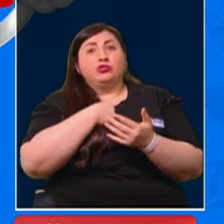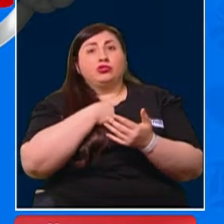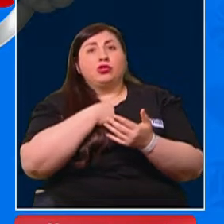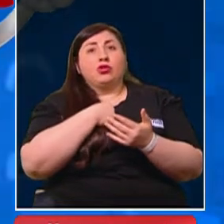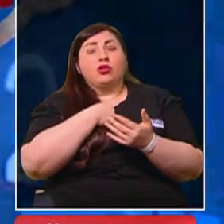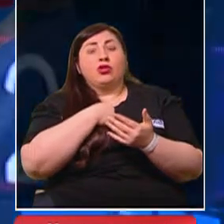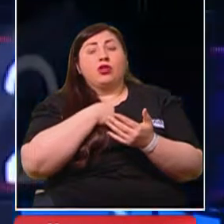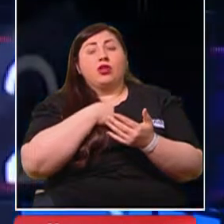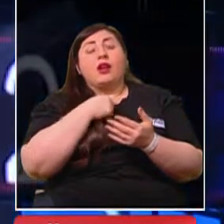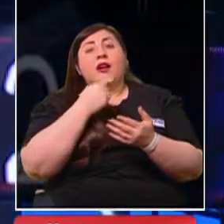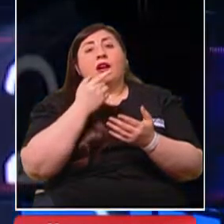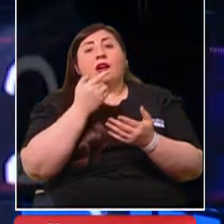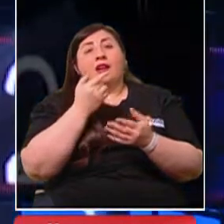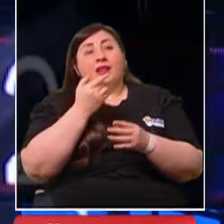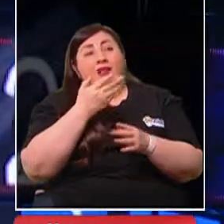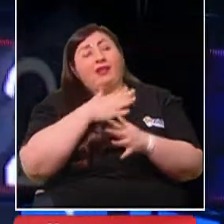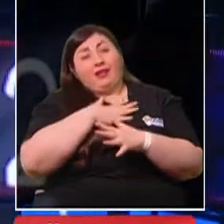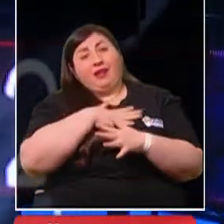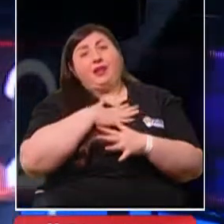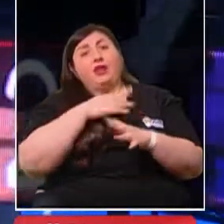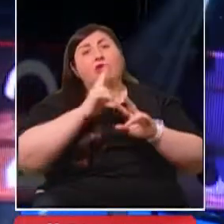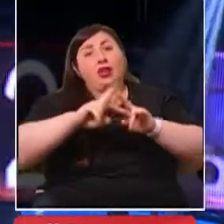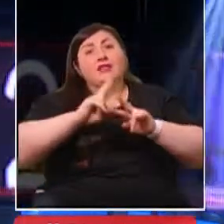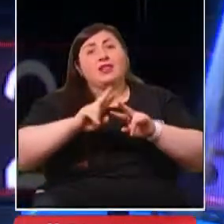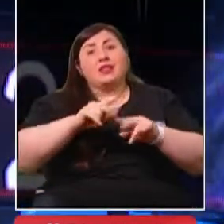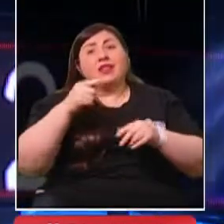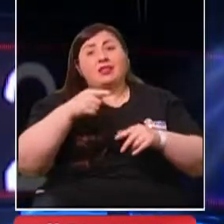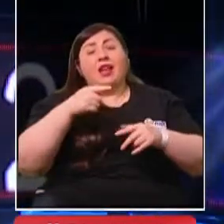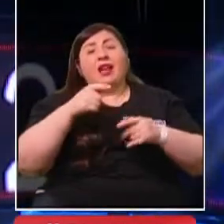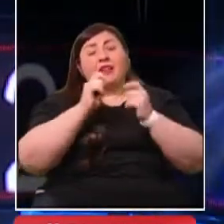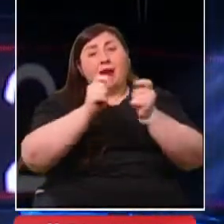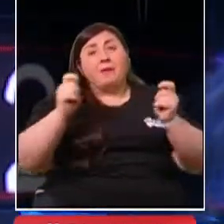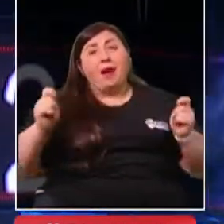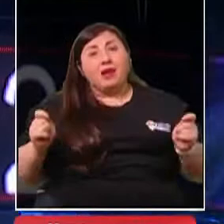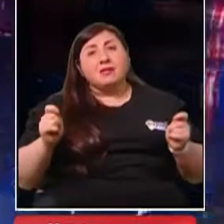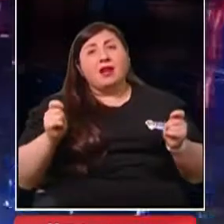hemos querido hacer esta campaña de manera